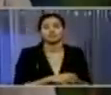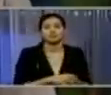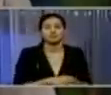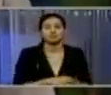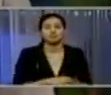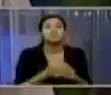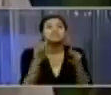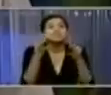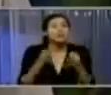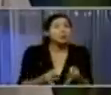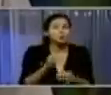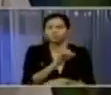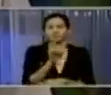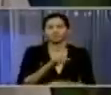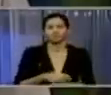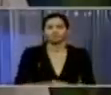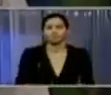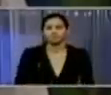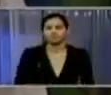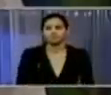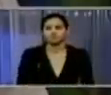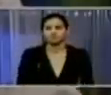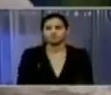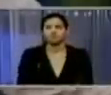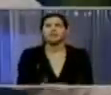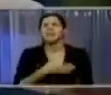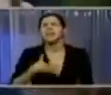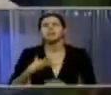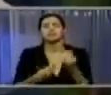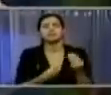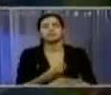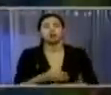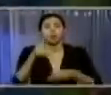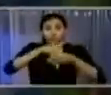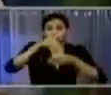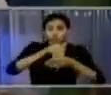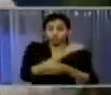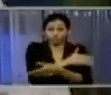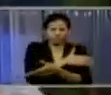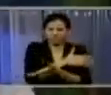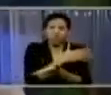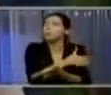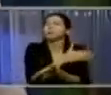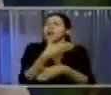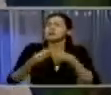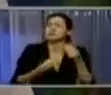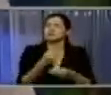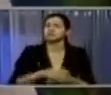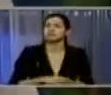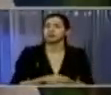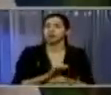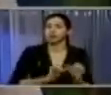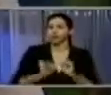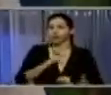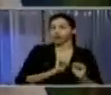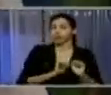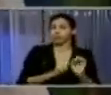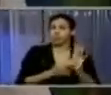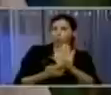certeza. Ellos lo que quieren es cubrir su violencia con un barniz